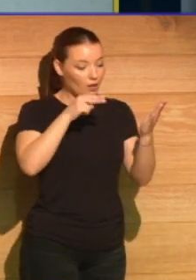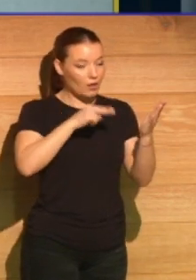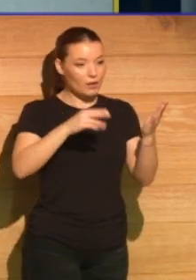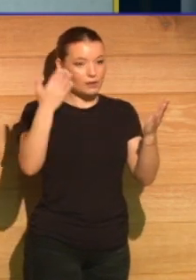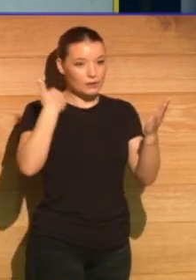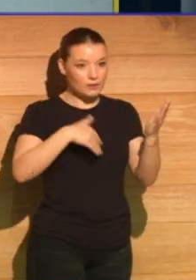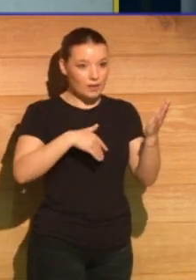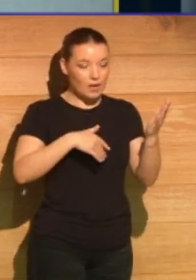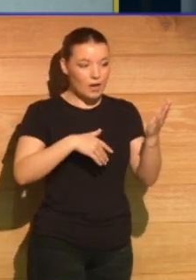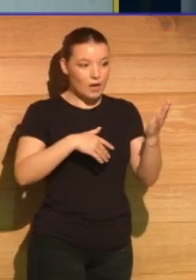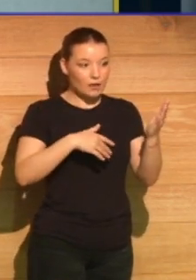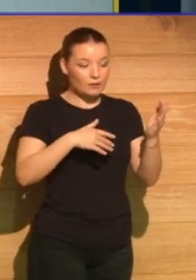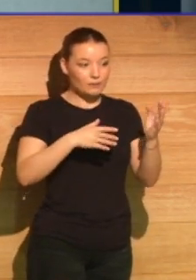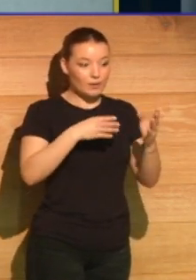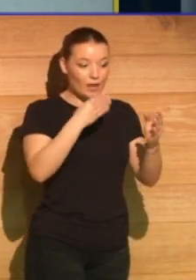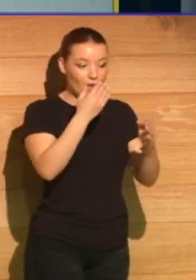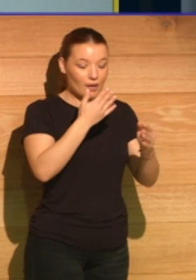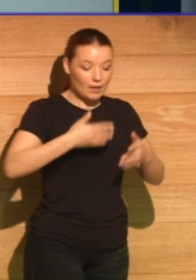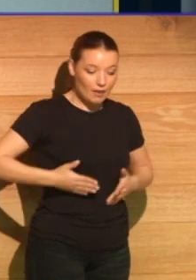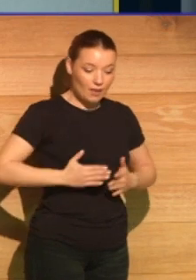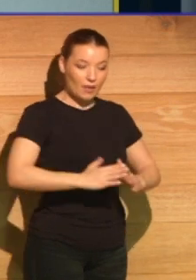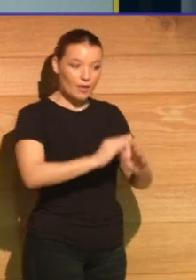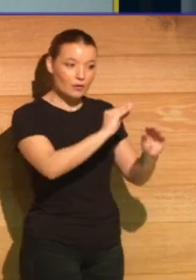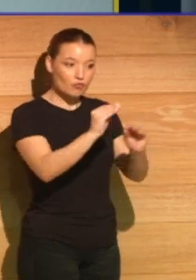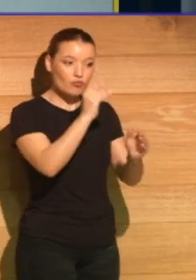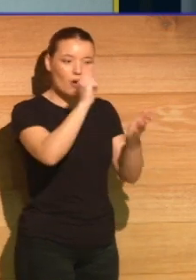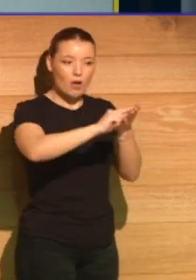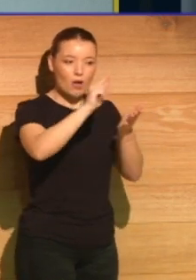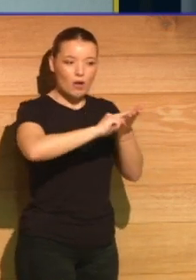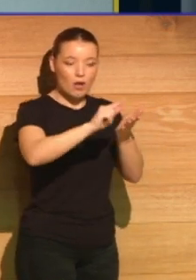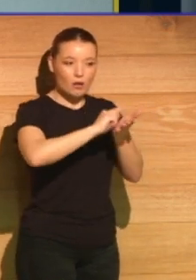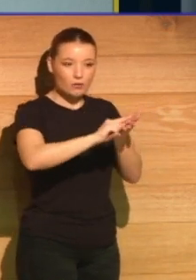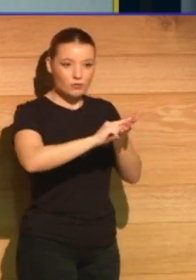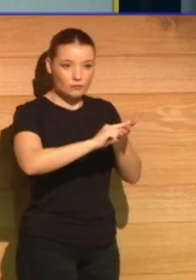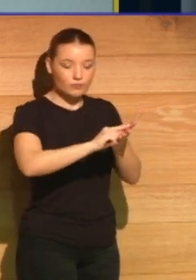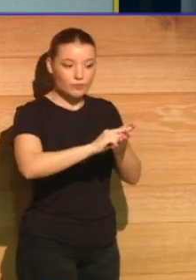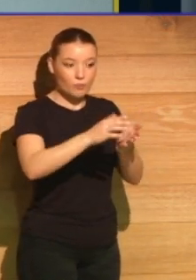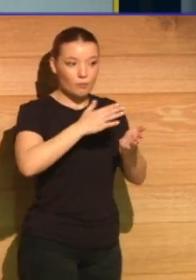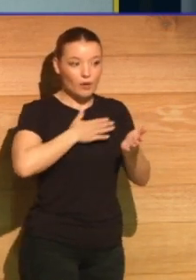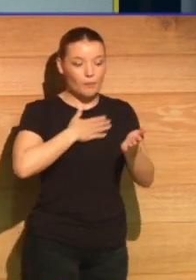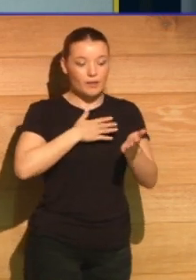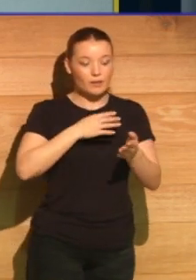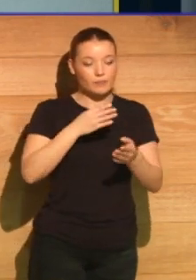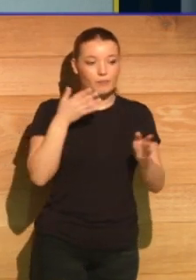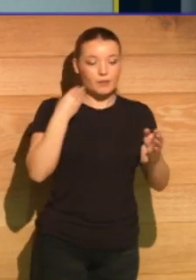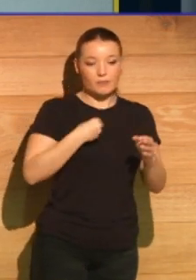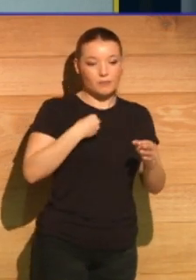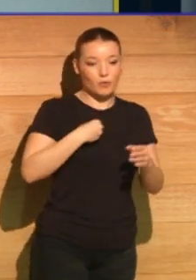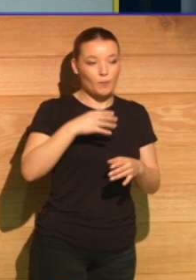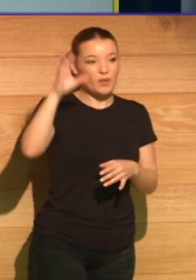su hija sobre ella, y para mí pues era una científica que había tenido dificultades, pero que había